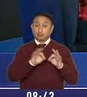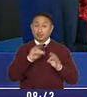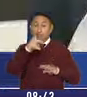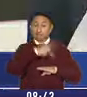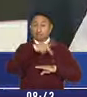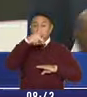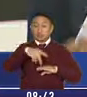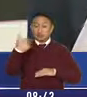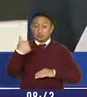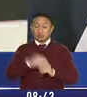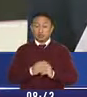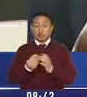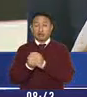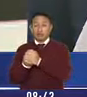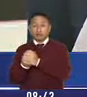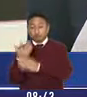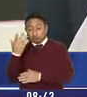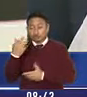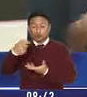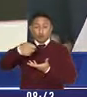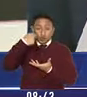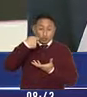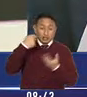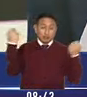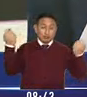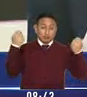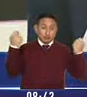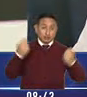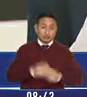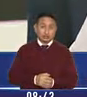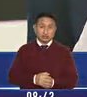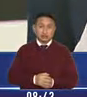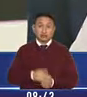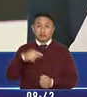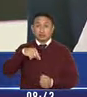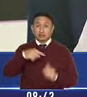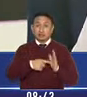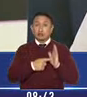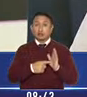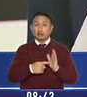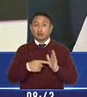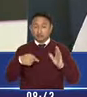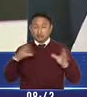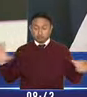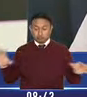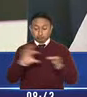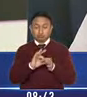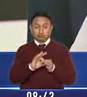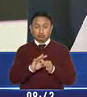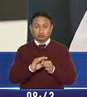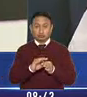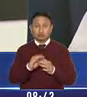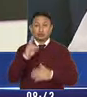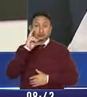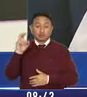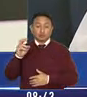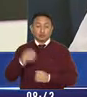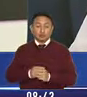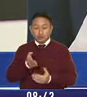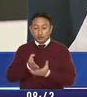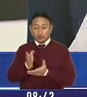Pichincha tenemos volcanes, gastronomía, fiestas populares, y para lo cual vamos a consolidar paquetes y